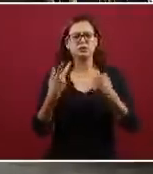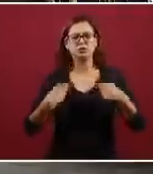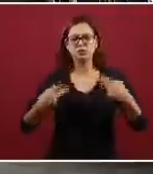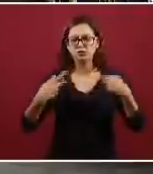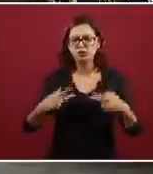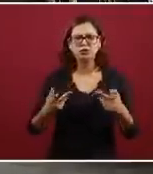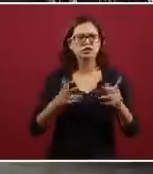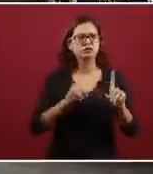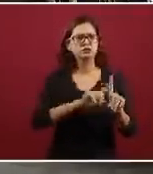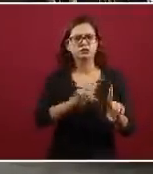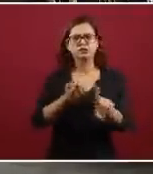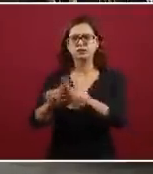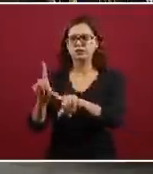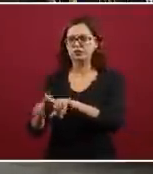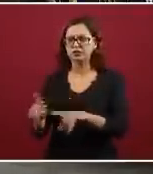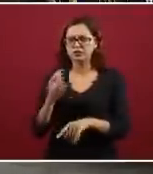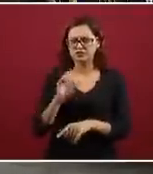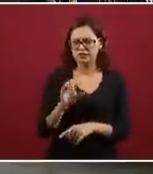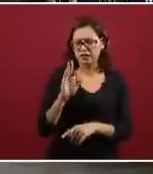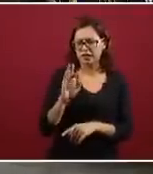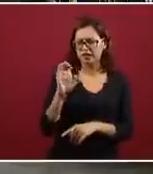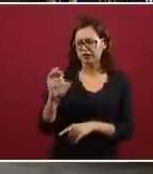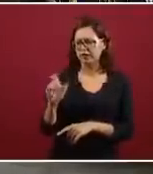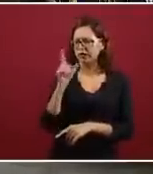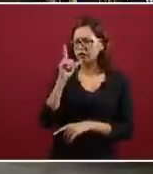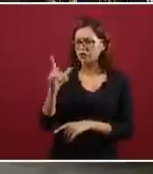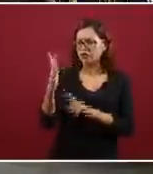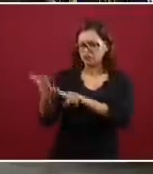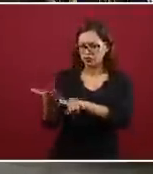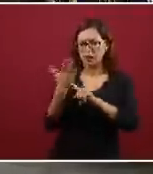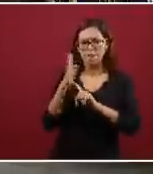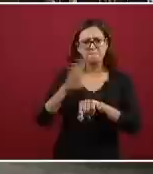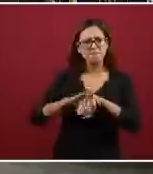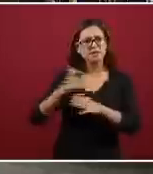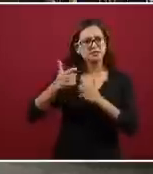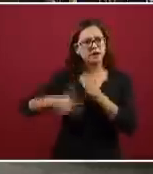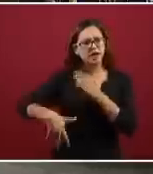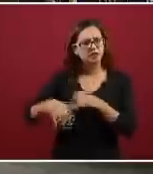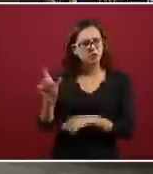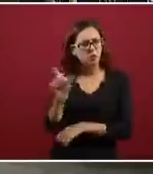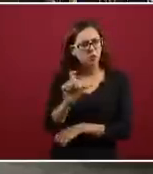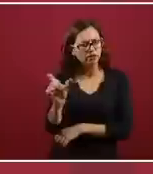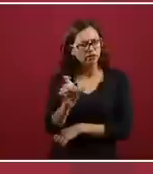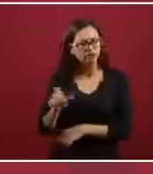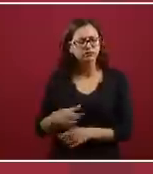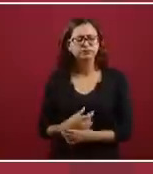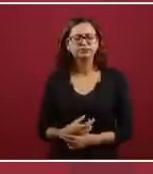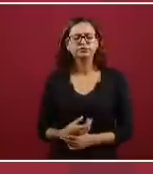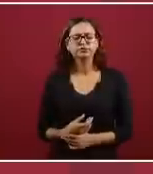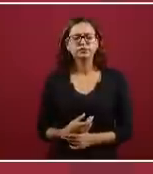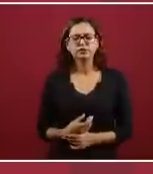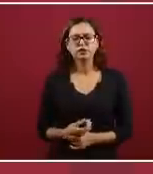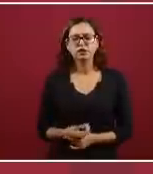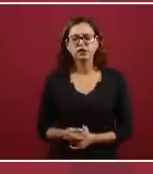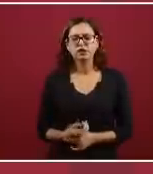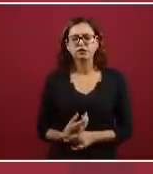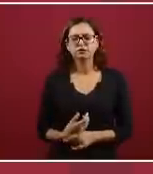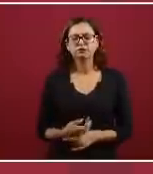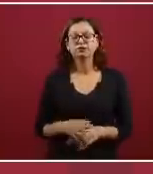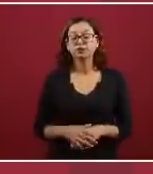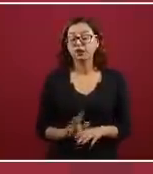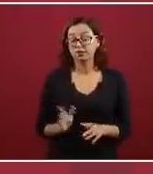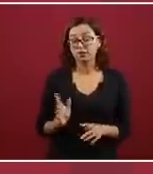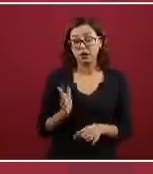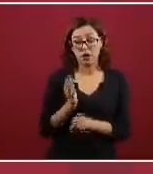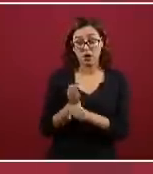consume y del suministro toda esta negociación? Sí, bueno, para empezar, el presidente ha dado instrucciones de que no suban la tarifa de